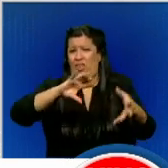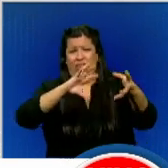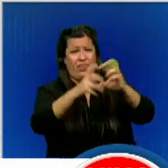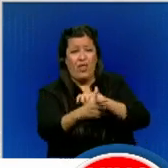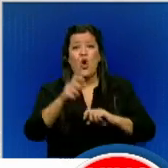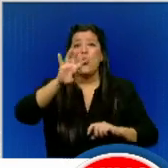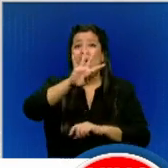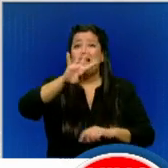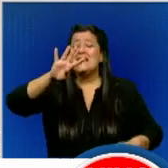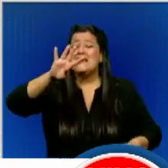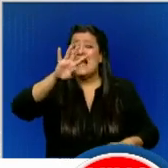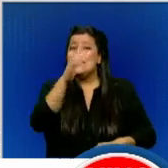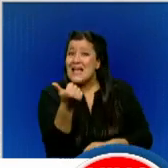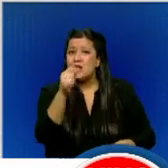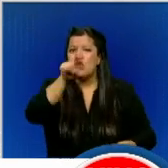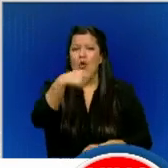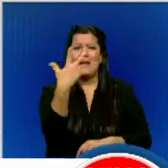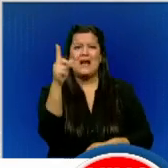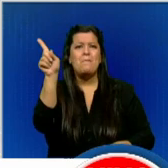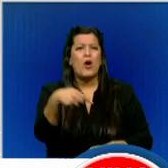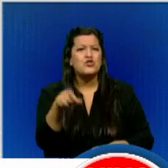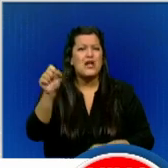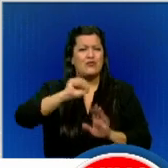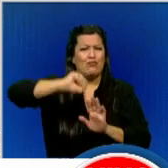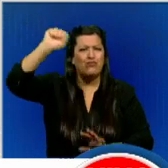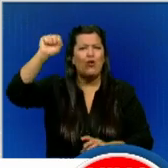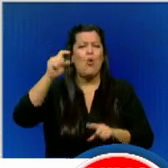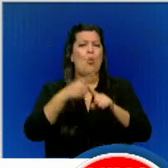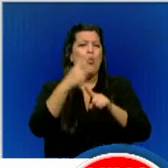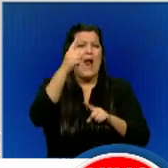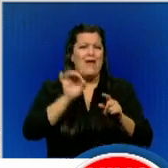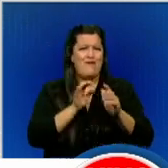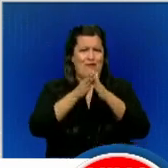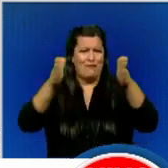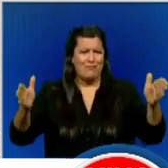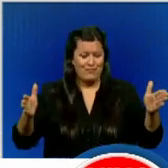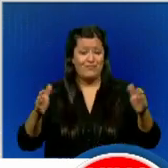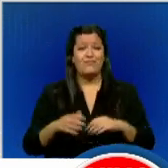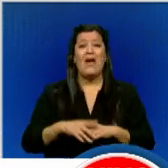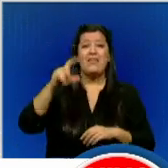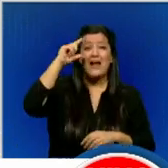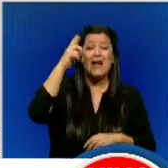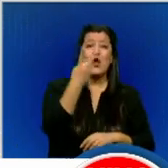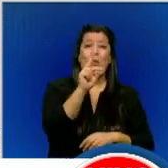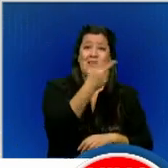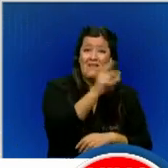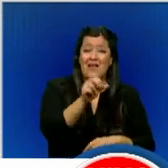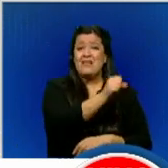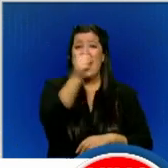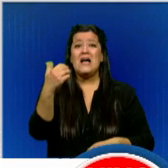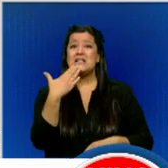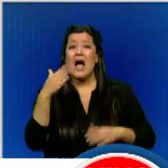43 46 3% interanual de enero 2020 abril